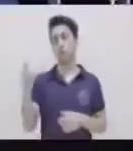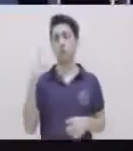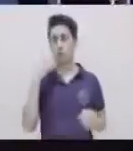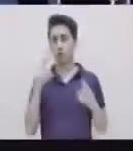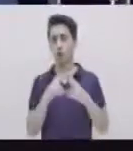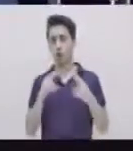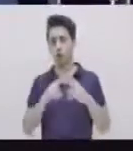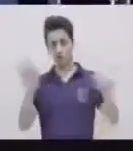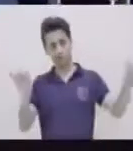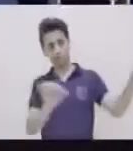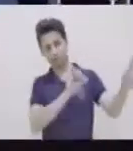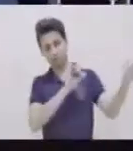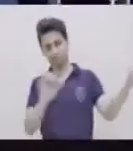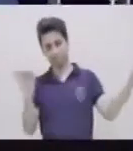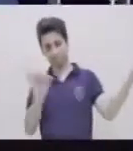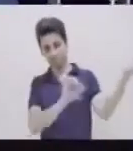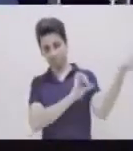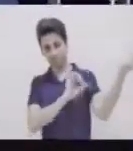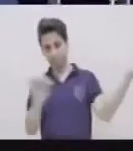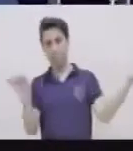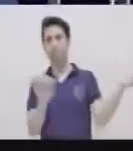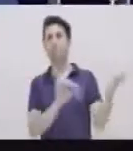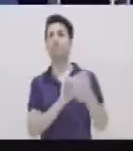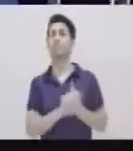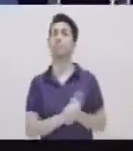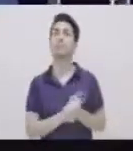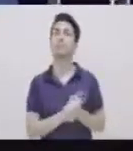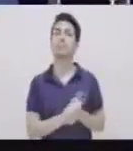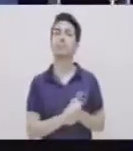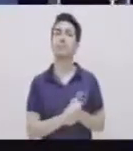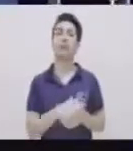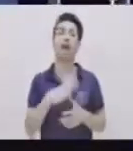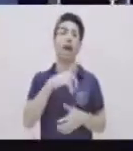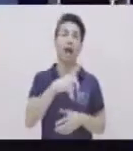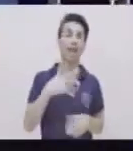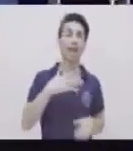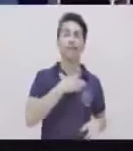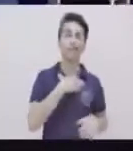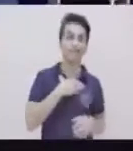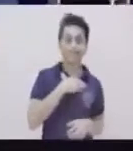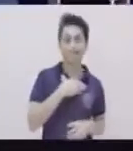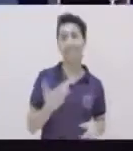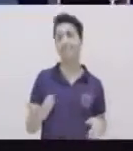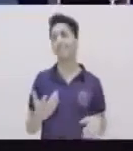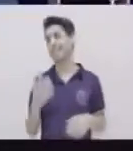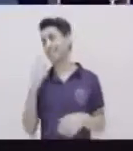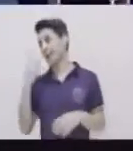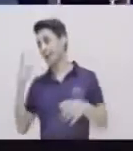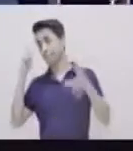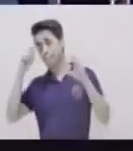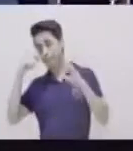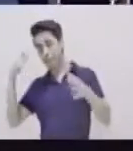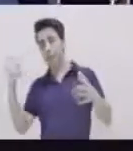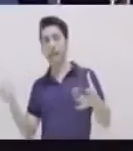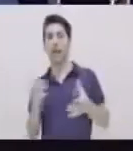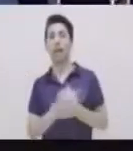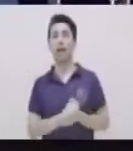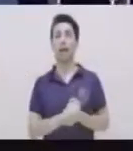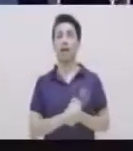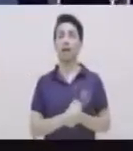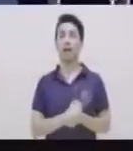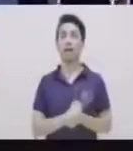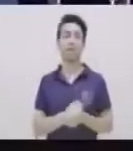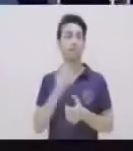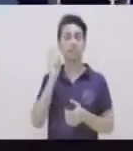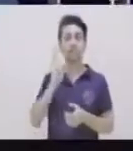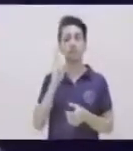ejemplo, vamos a encontrar un violín justo para el tamaño de ustedes, un violín pequeño